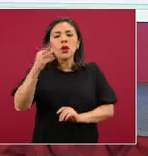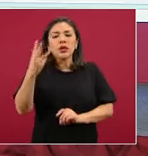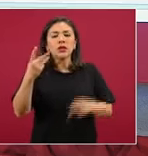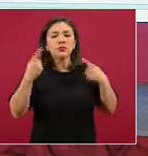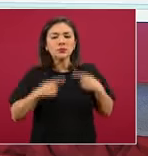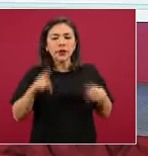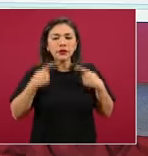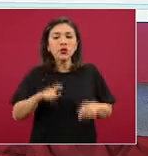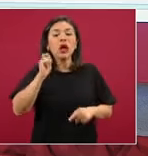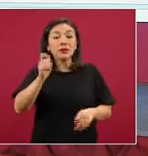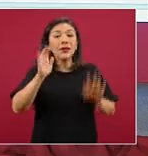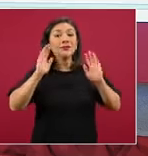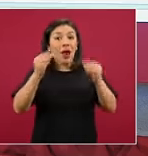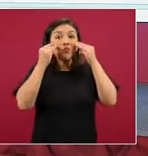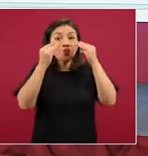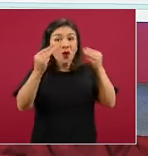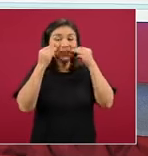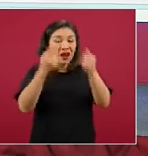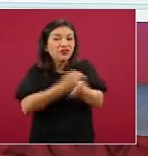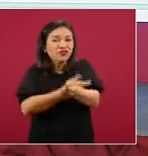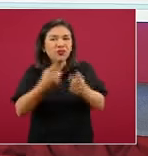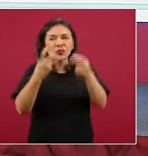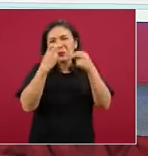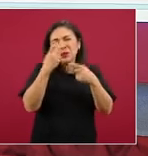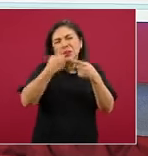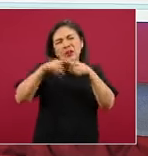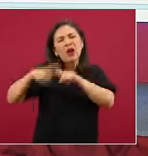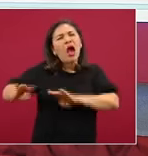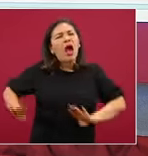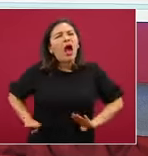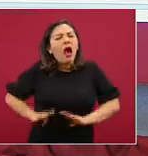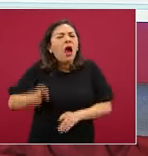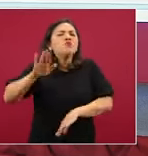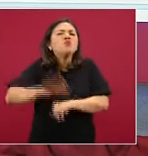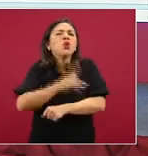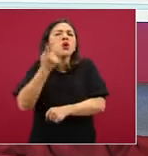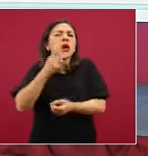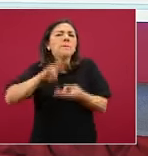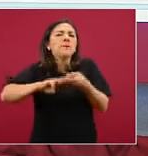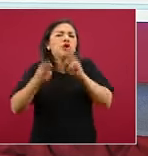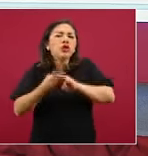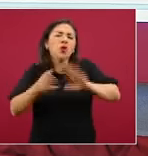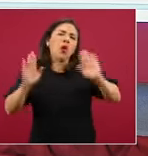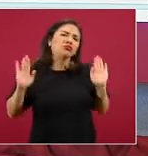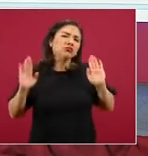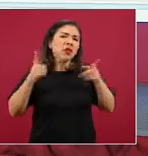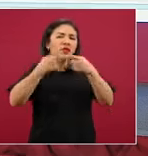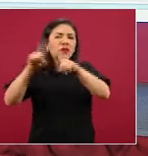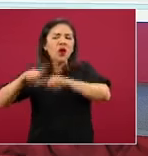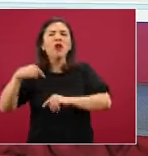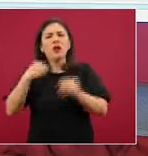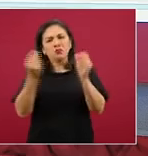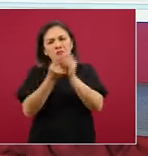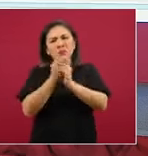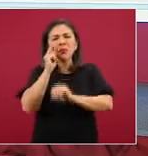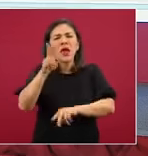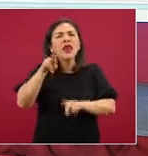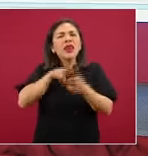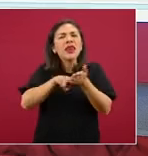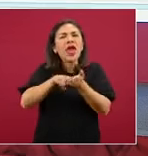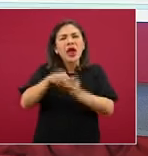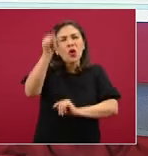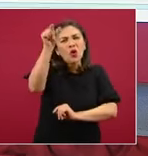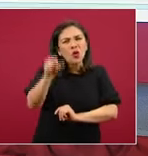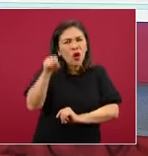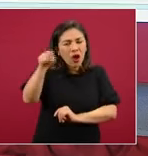150.043 que sí se les tomó muestra, pero por diferentes razones. Estas muestras hemos ya clasificado, que es el cuadro negro,